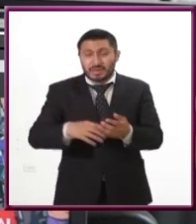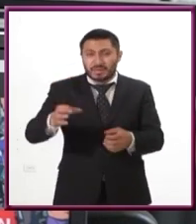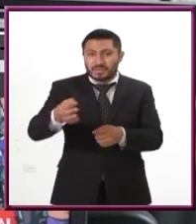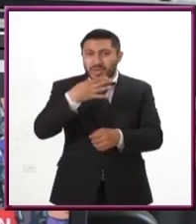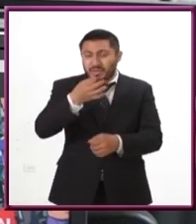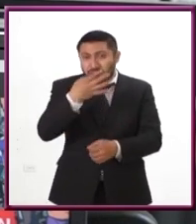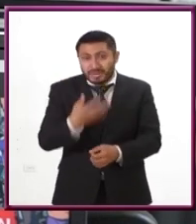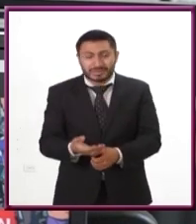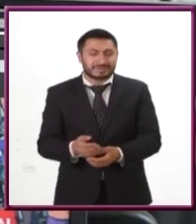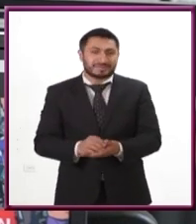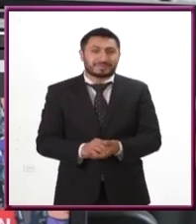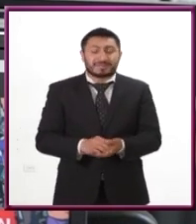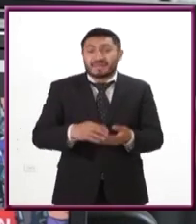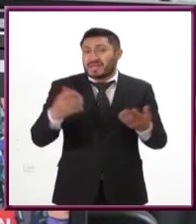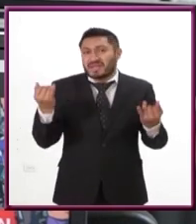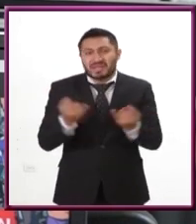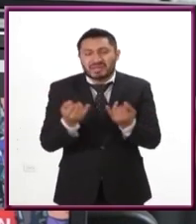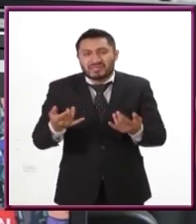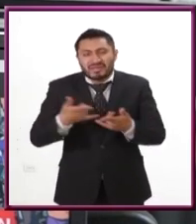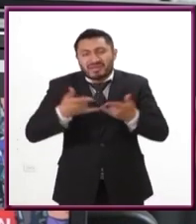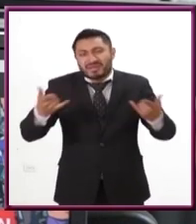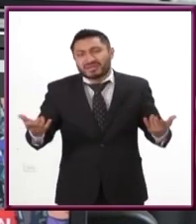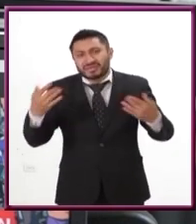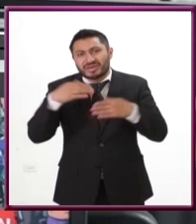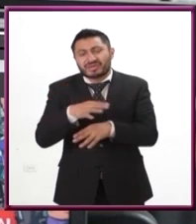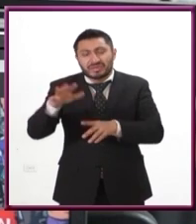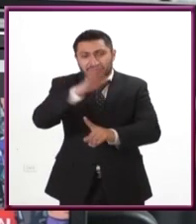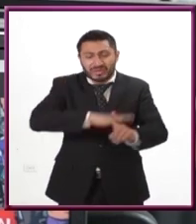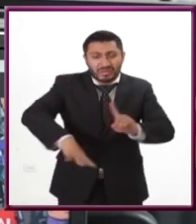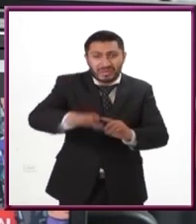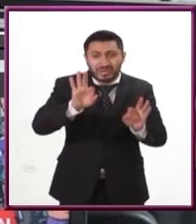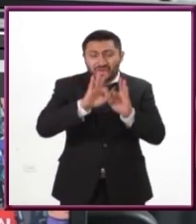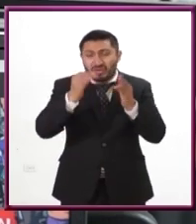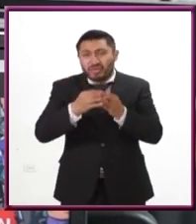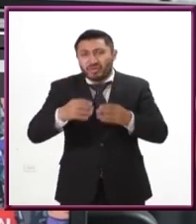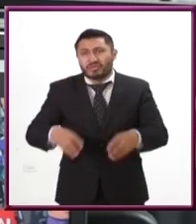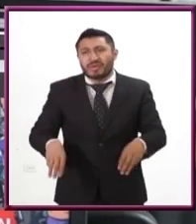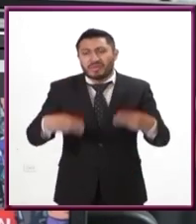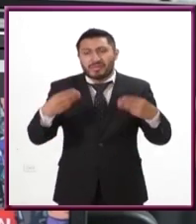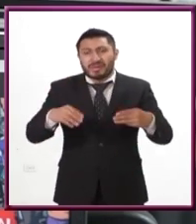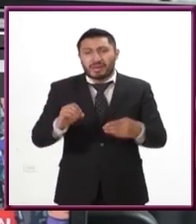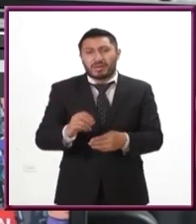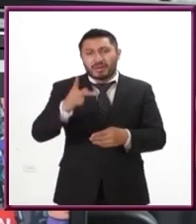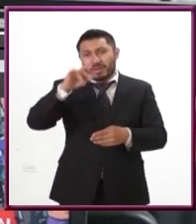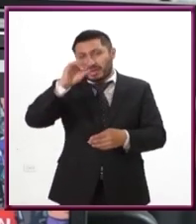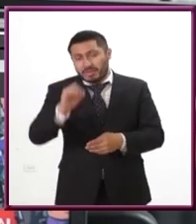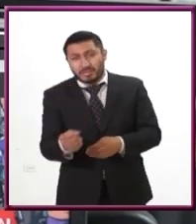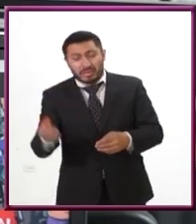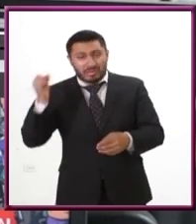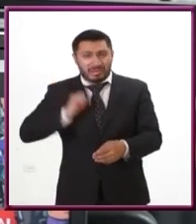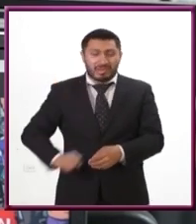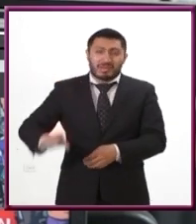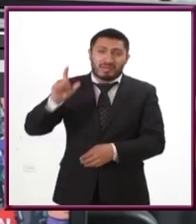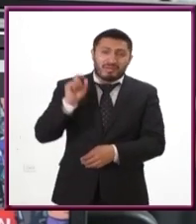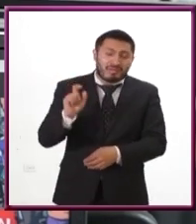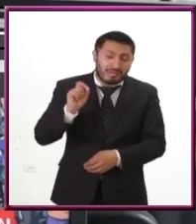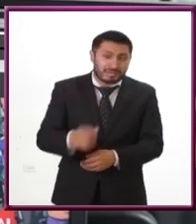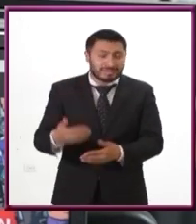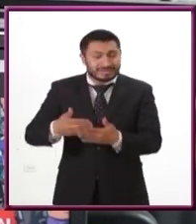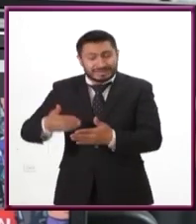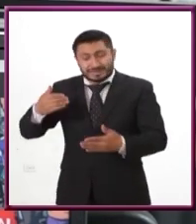Conciencia Histórica nos dio una verdadera cátedra sobre el contexto y las razones del crecimiento del mercado del opio durante el siglo